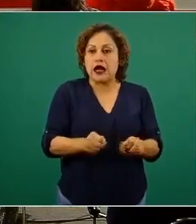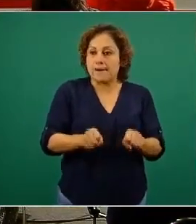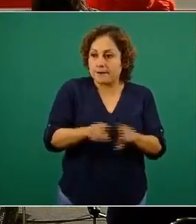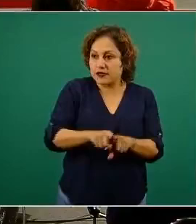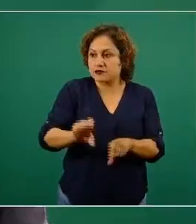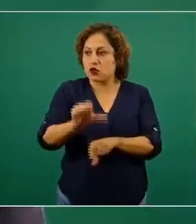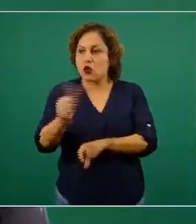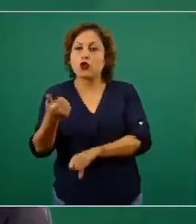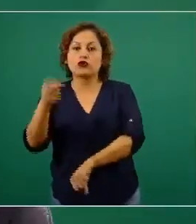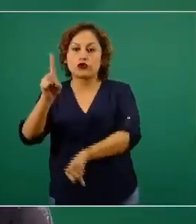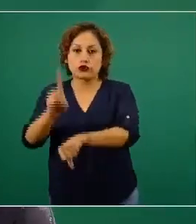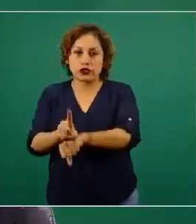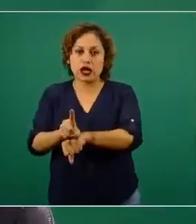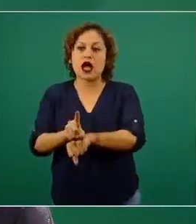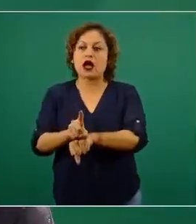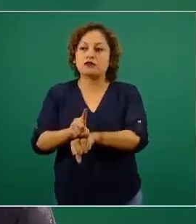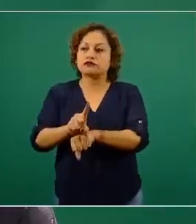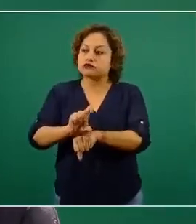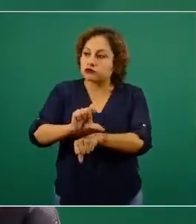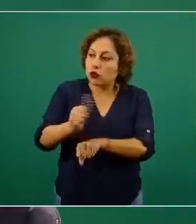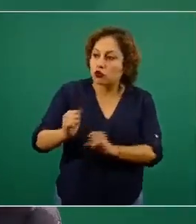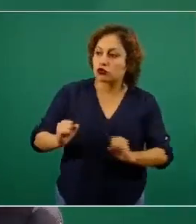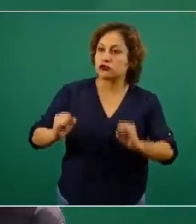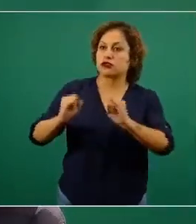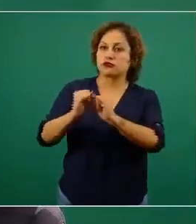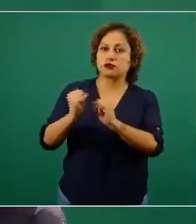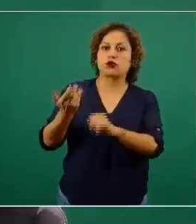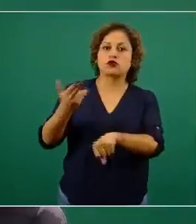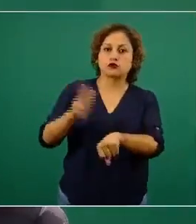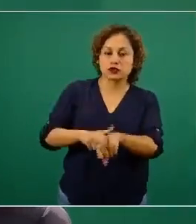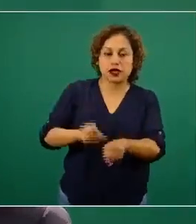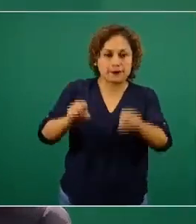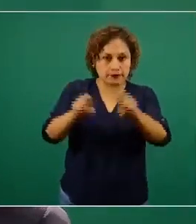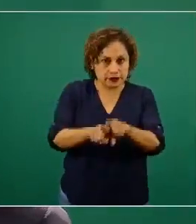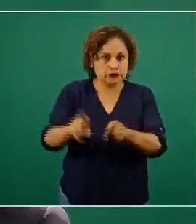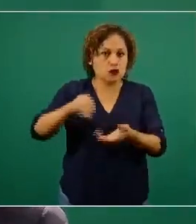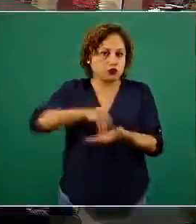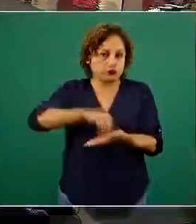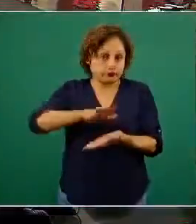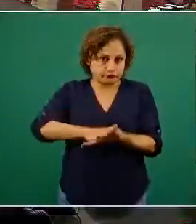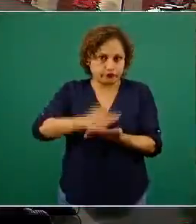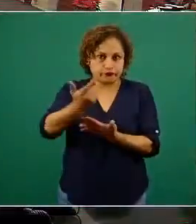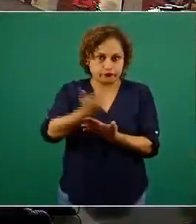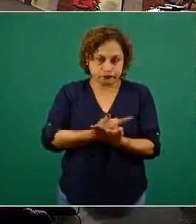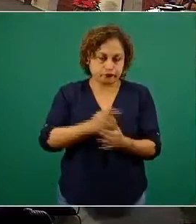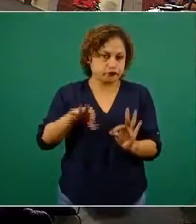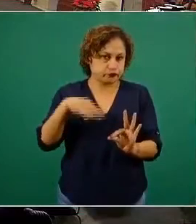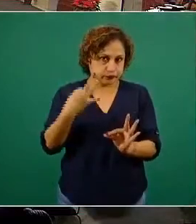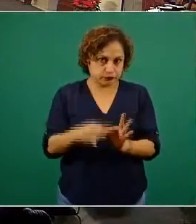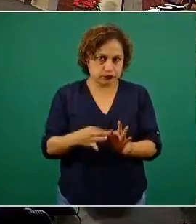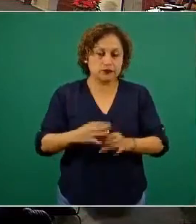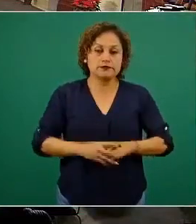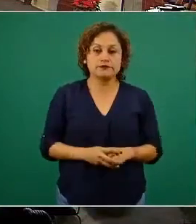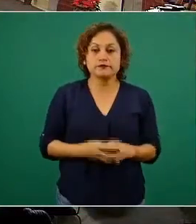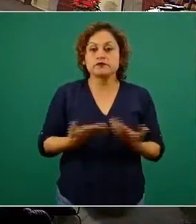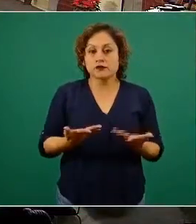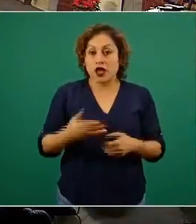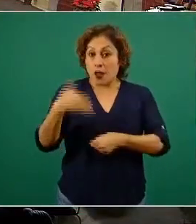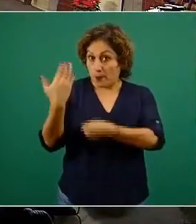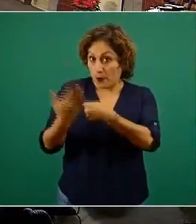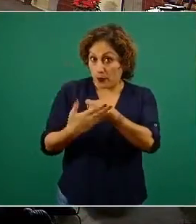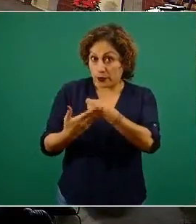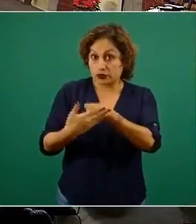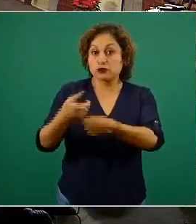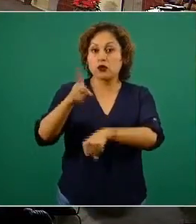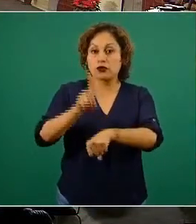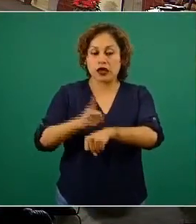ahorita equilibradas todas las instituciones de salud. Pero esto es lo que se hace. En los siguientes días de vacunación se hará lo mismo,